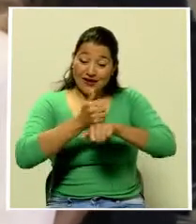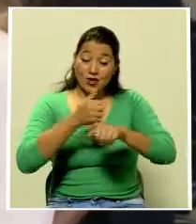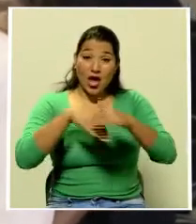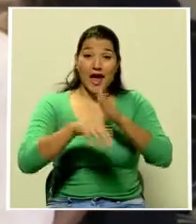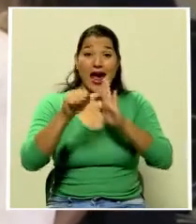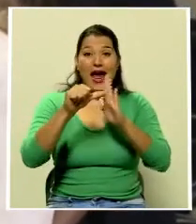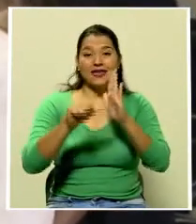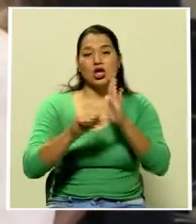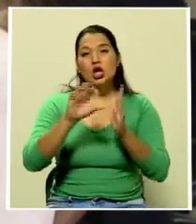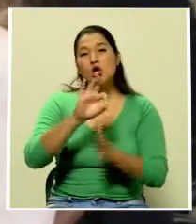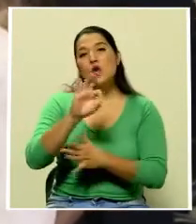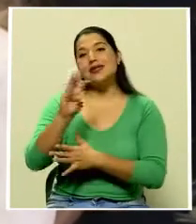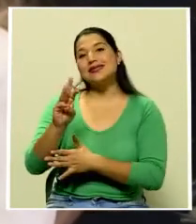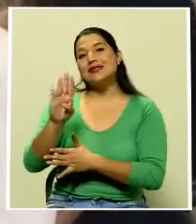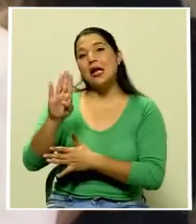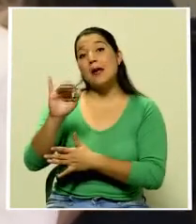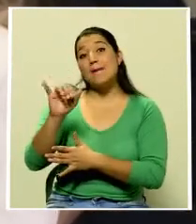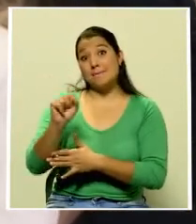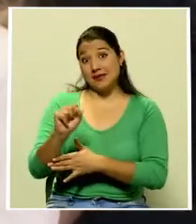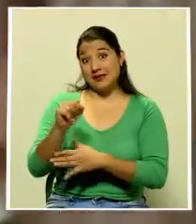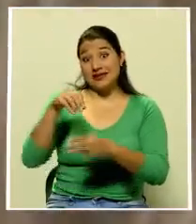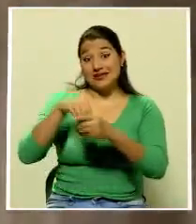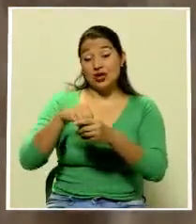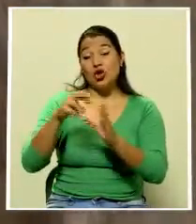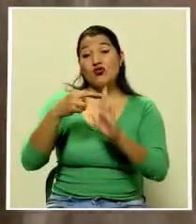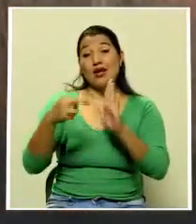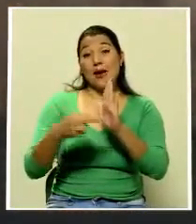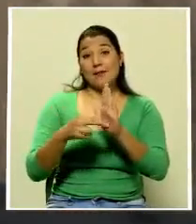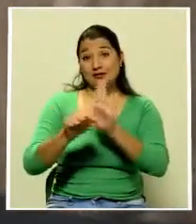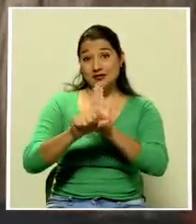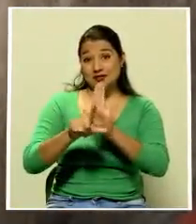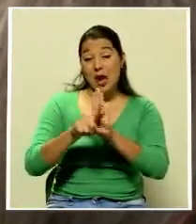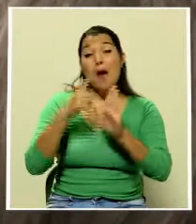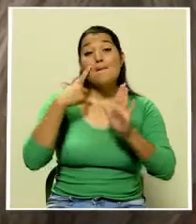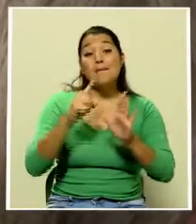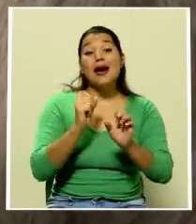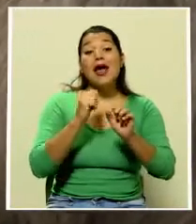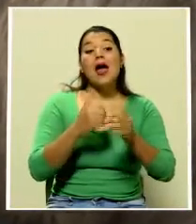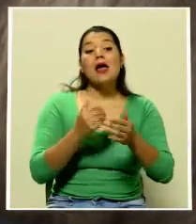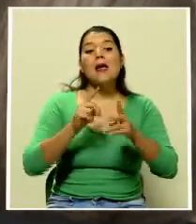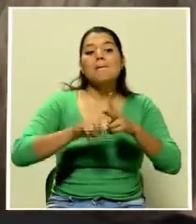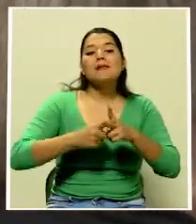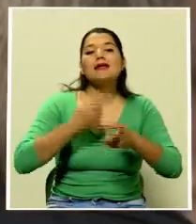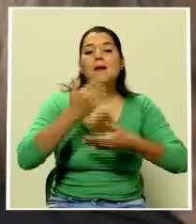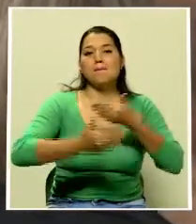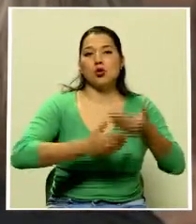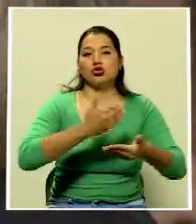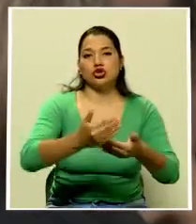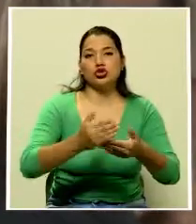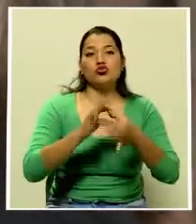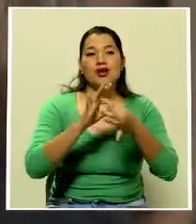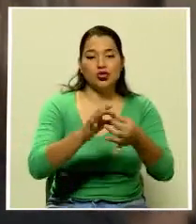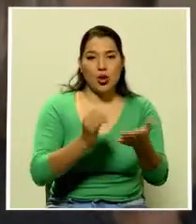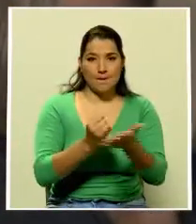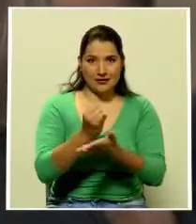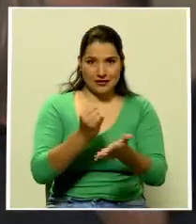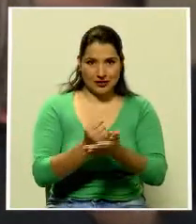bis del reglamento de la Asamblea Legislativa para el trámite de informes de las comisiones especiales de investigación.